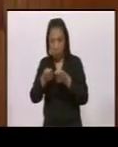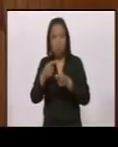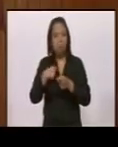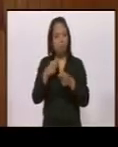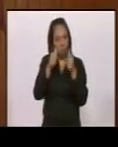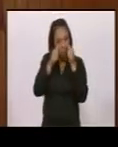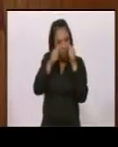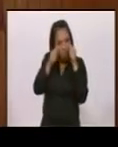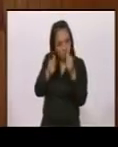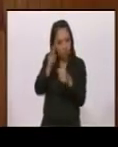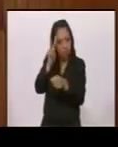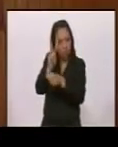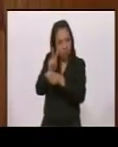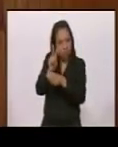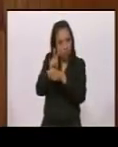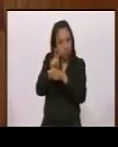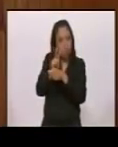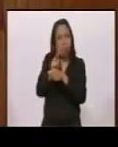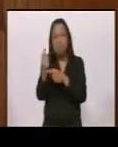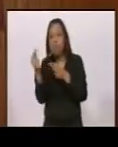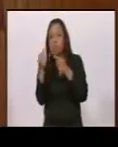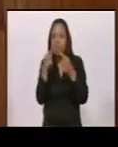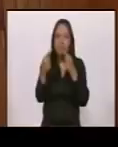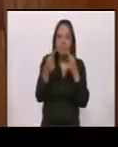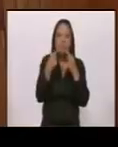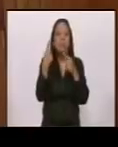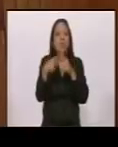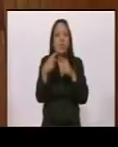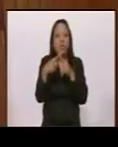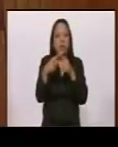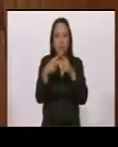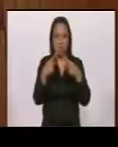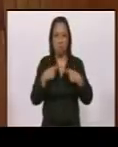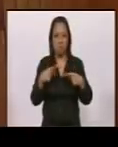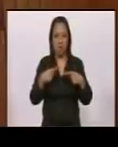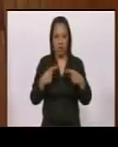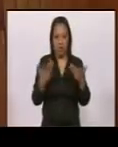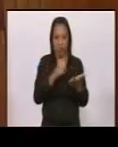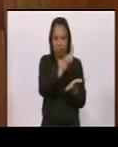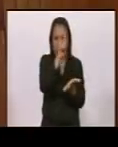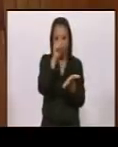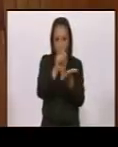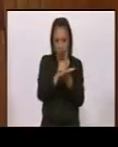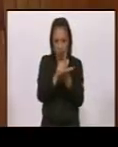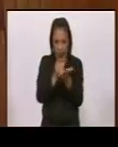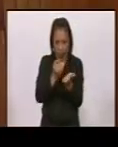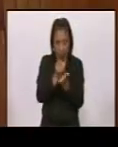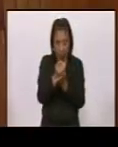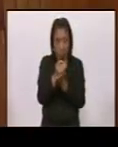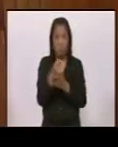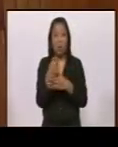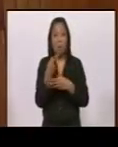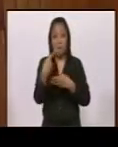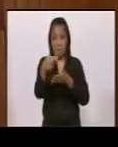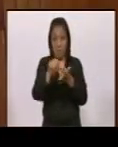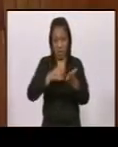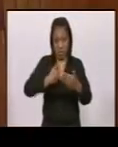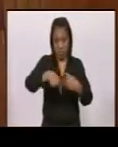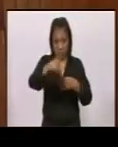atento a las deliberaciones de los legisladores en estas materias. Los próximos